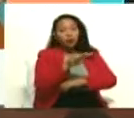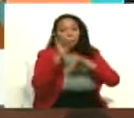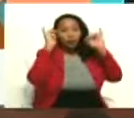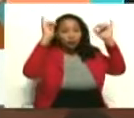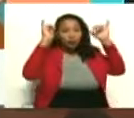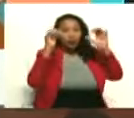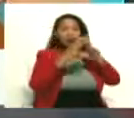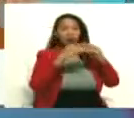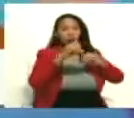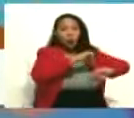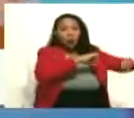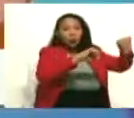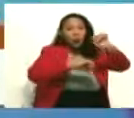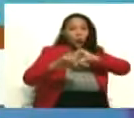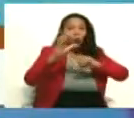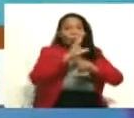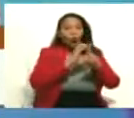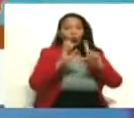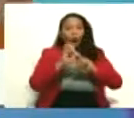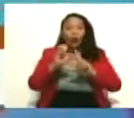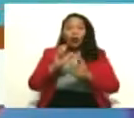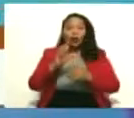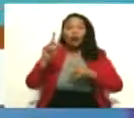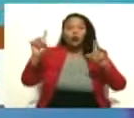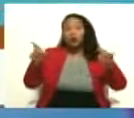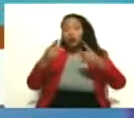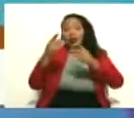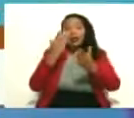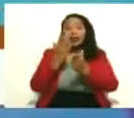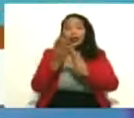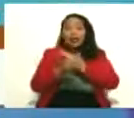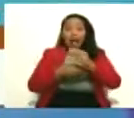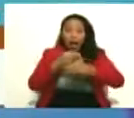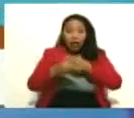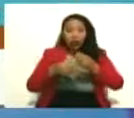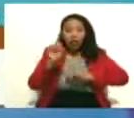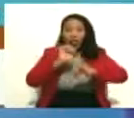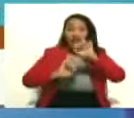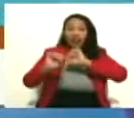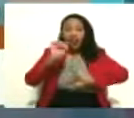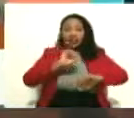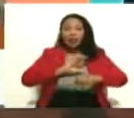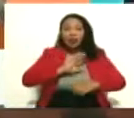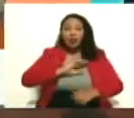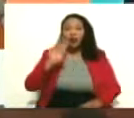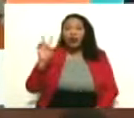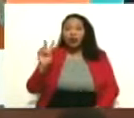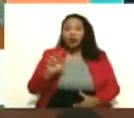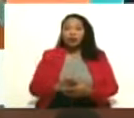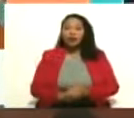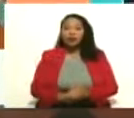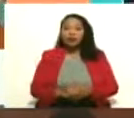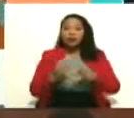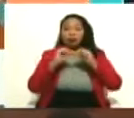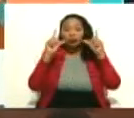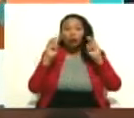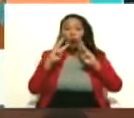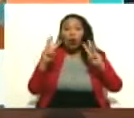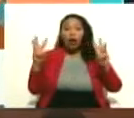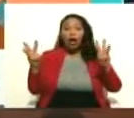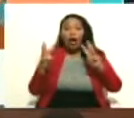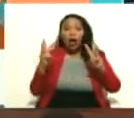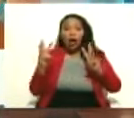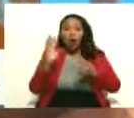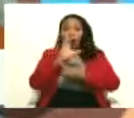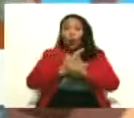y a toda la movida cultural y musical que se ha emprendido en defensa de lo nuestro. Bueno, es impresionante la cantidad de